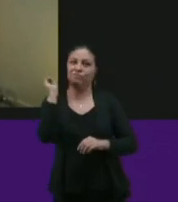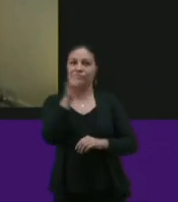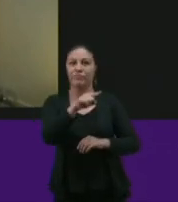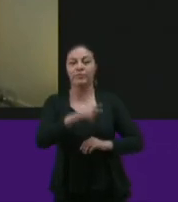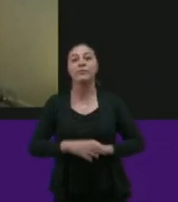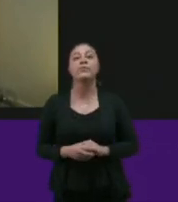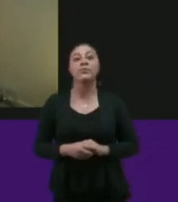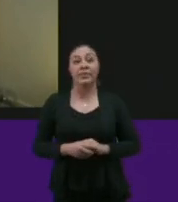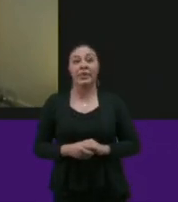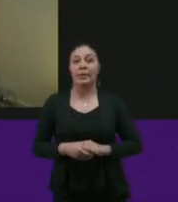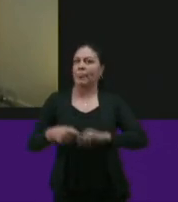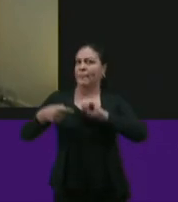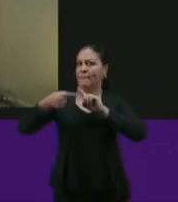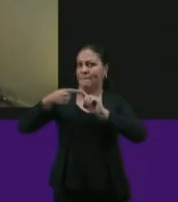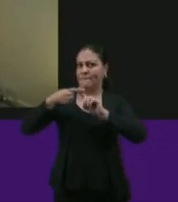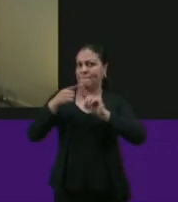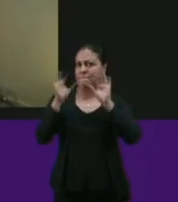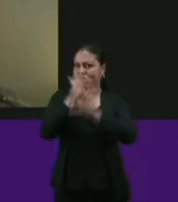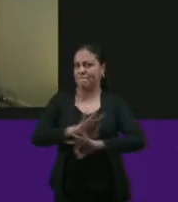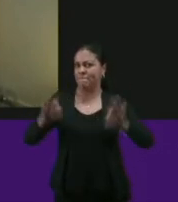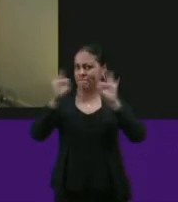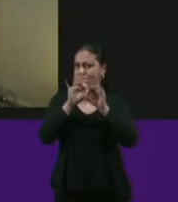Uno, es igual de difícil